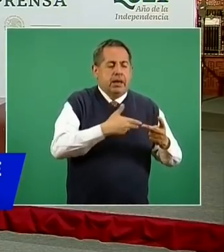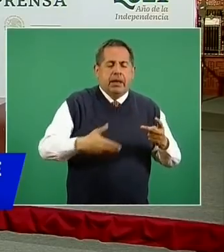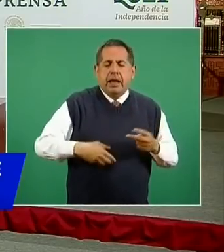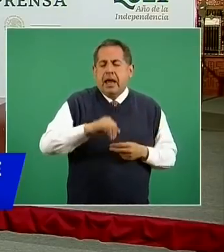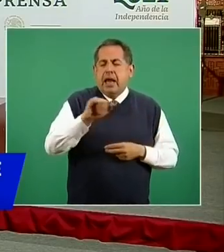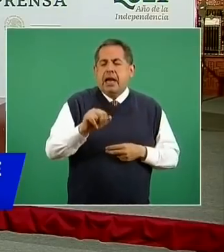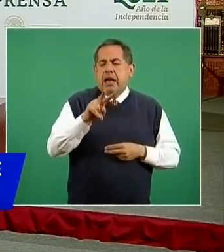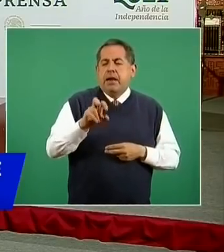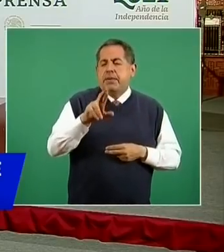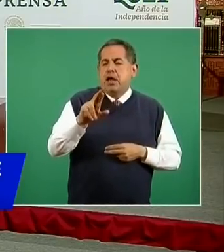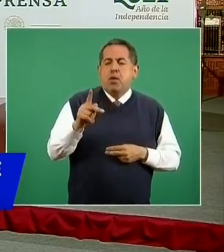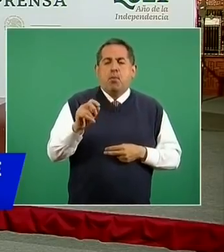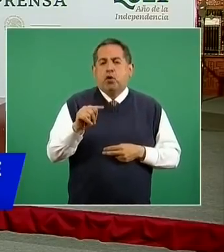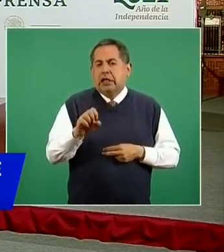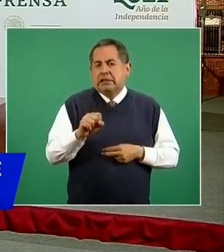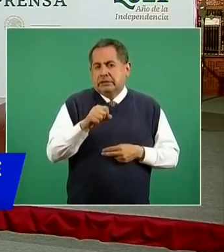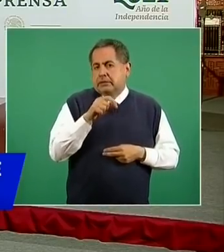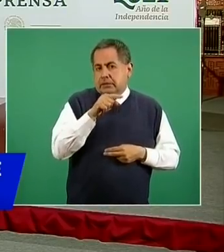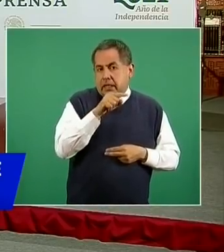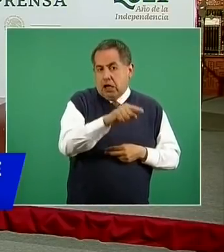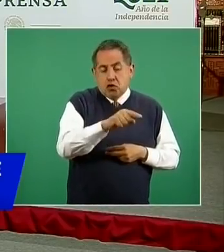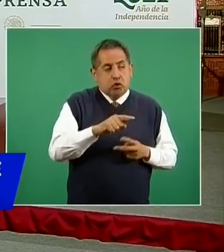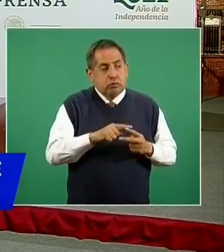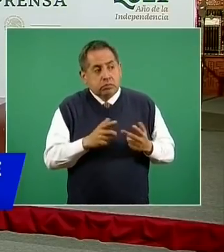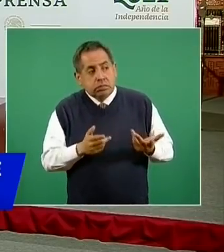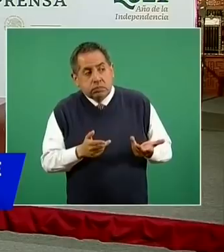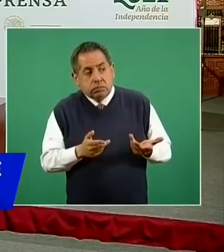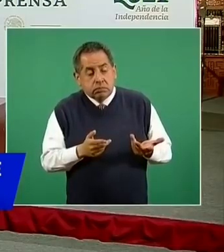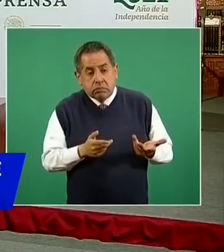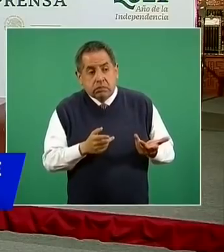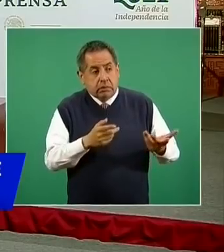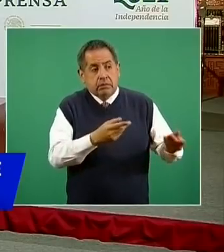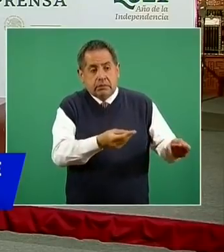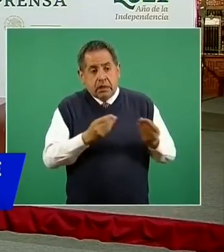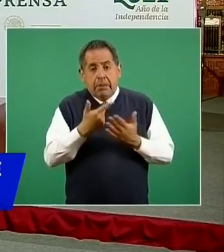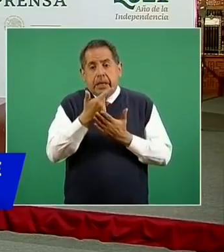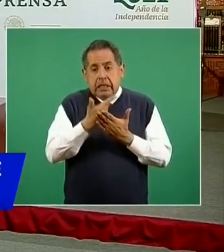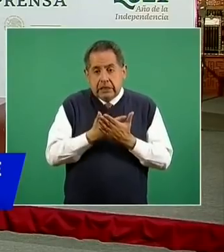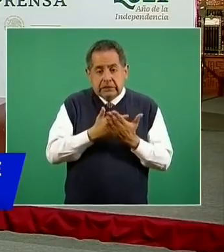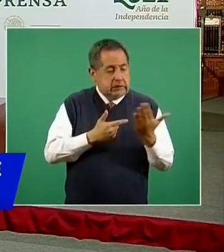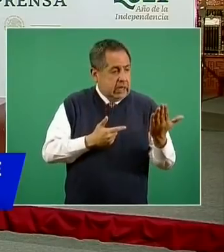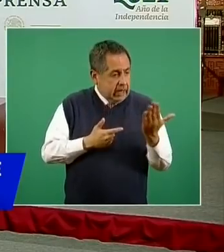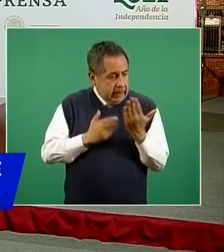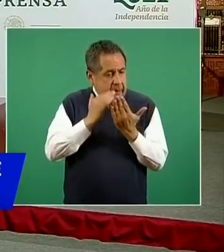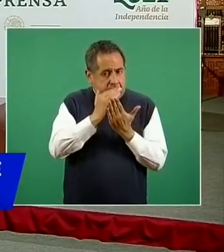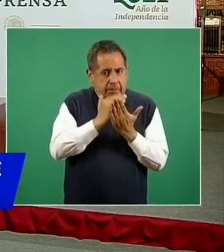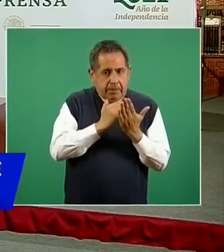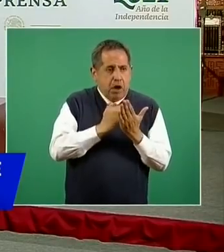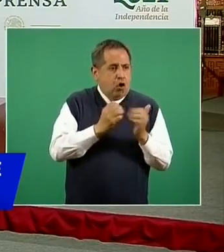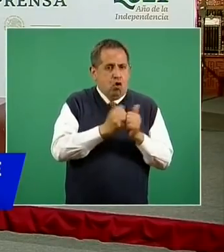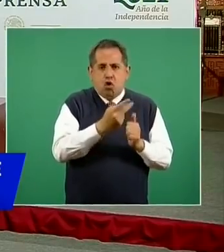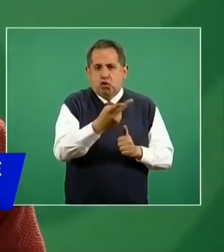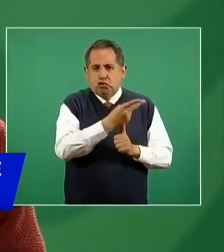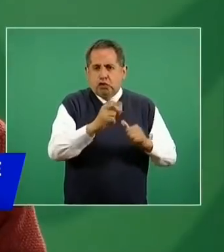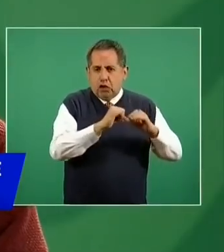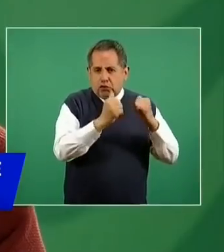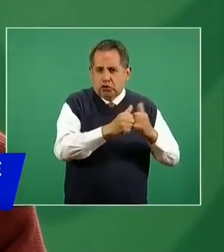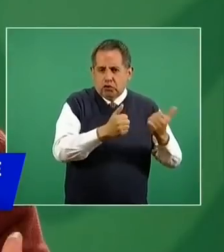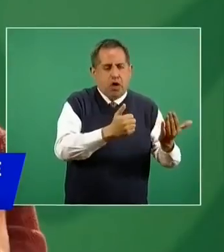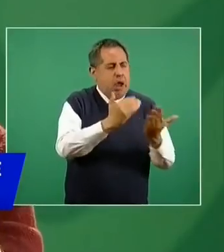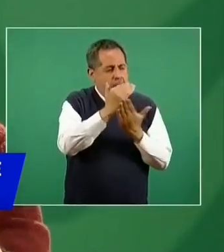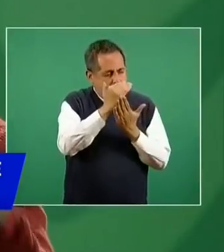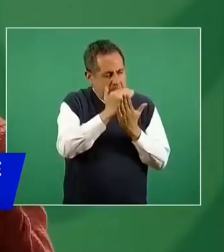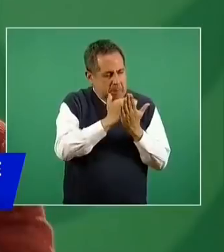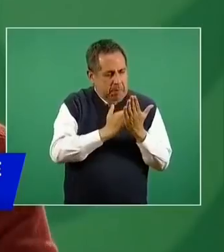Potes. Y estamos en espera de que se terminen de integrar los listados a través de la ayuda de esta asociación y consorcio